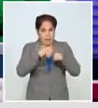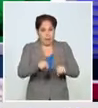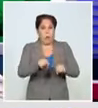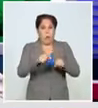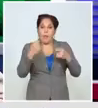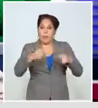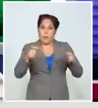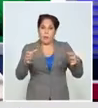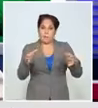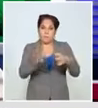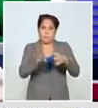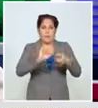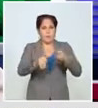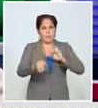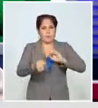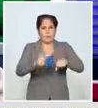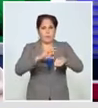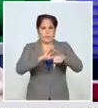un control